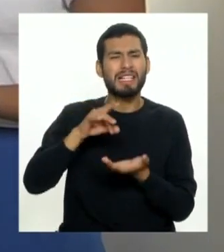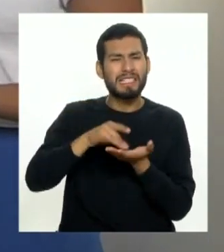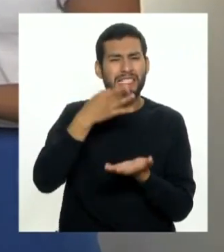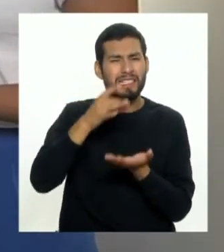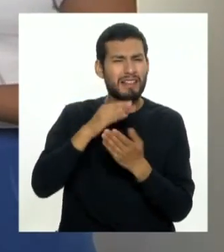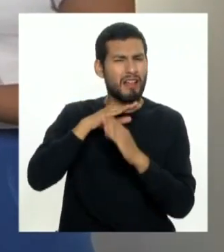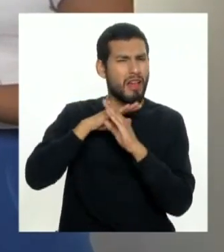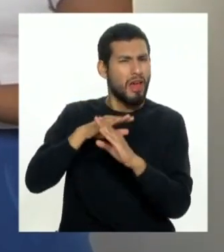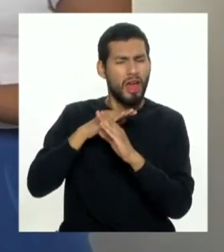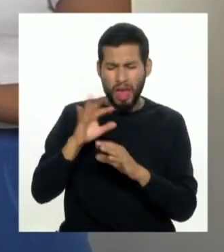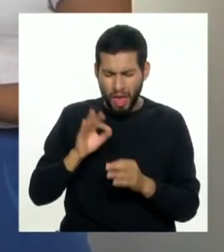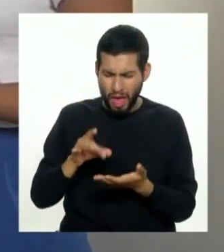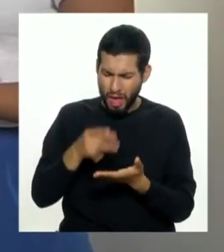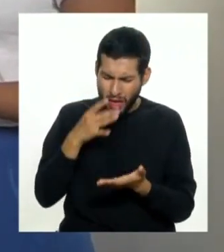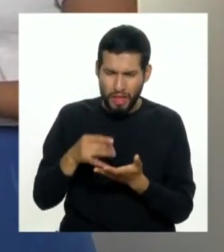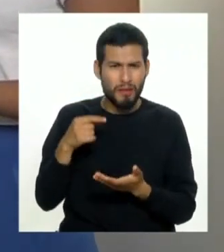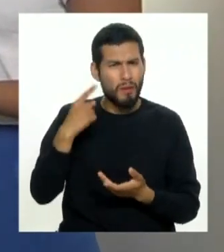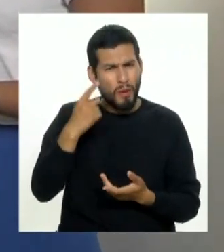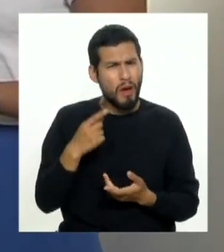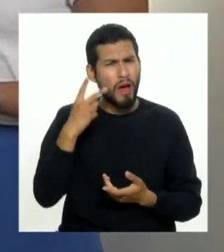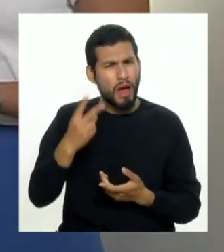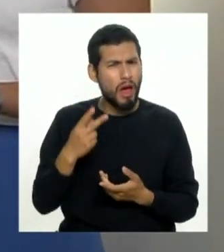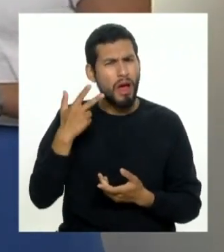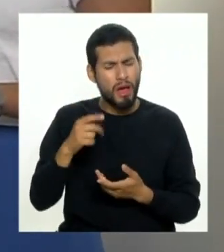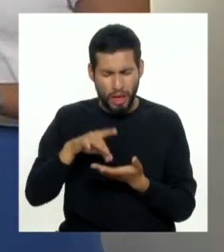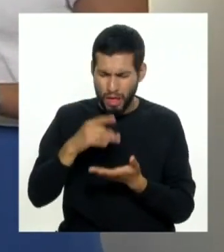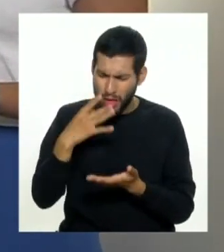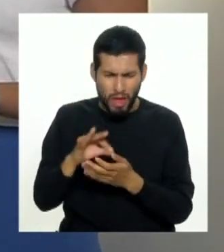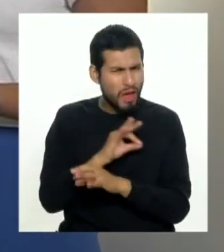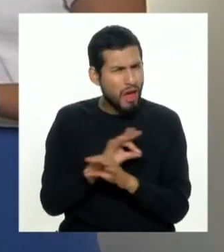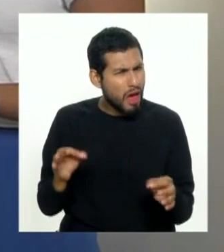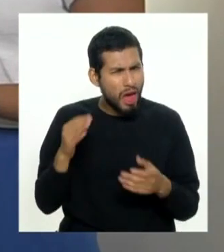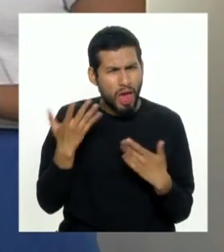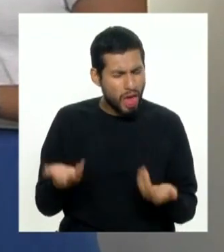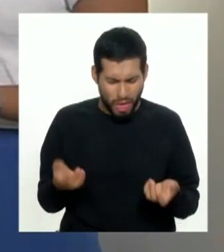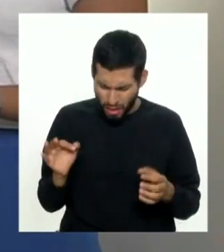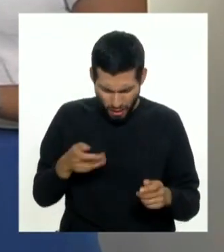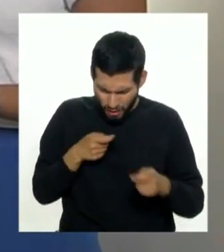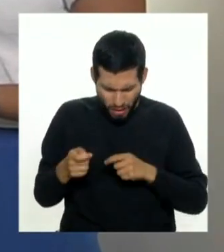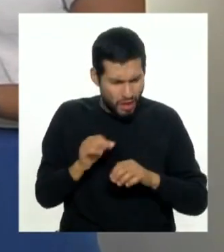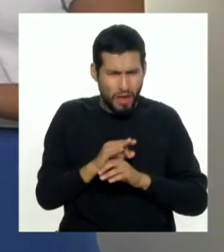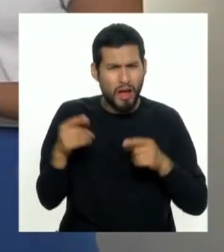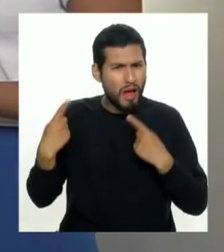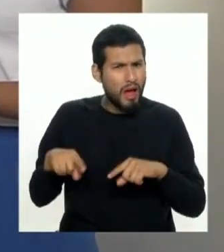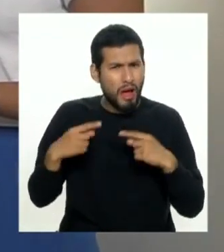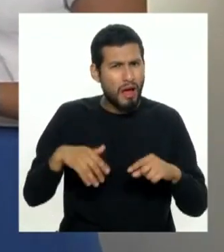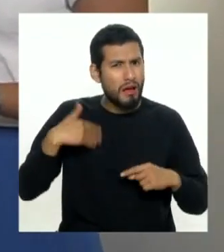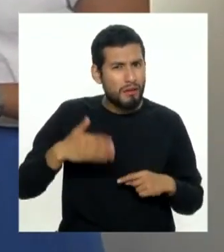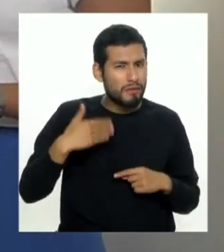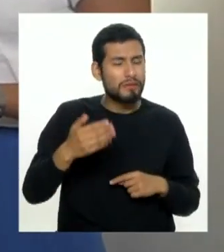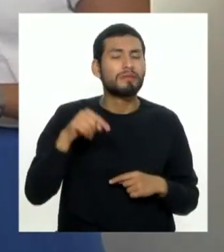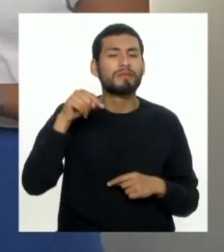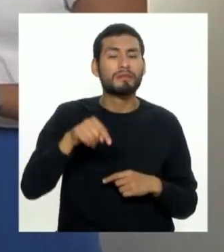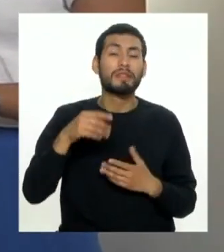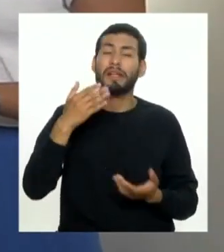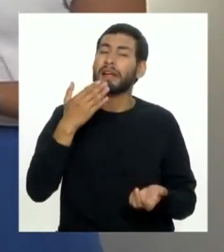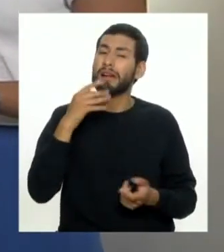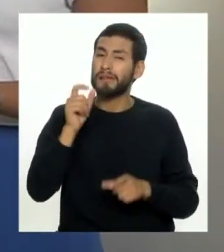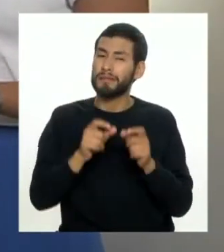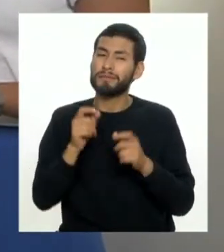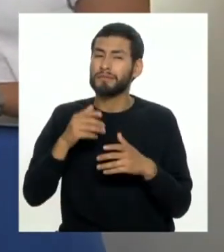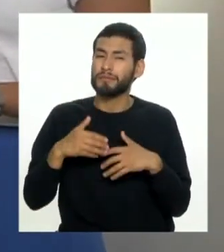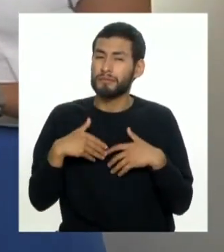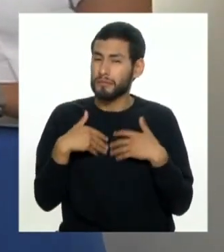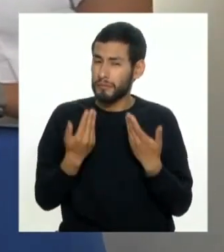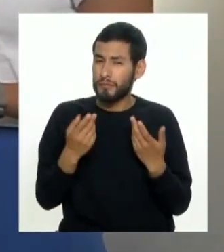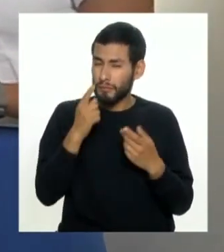decir, aquellos pacientes que ya han fallado a dos fármacos, no están controlando sus crisis y en quienes de repente